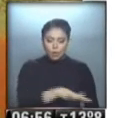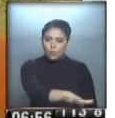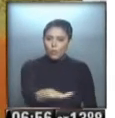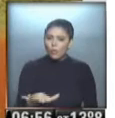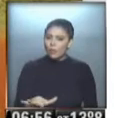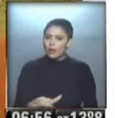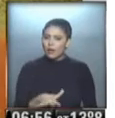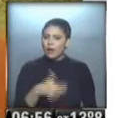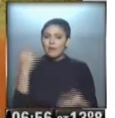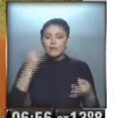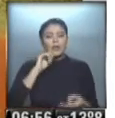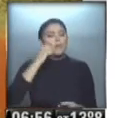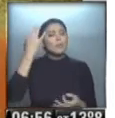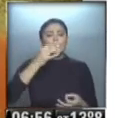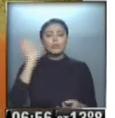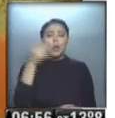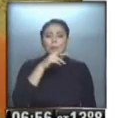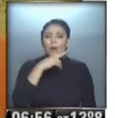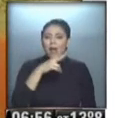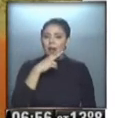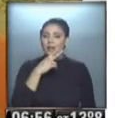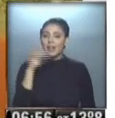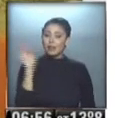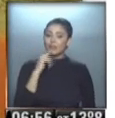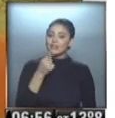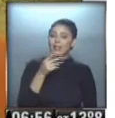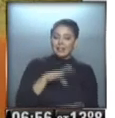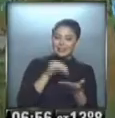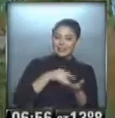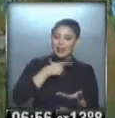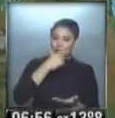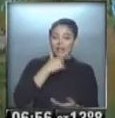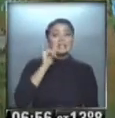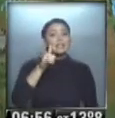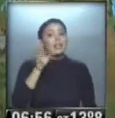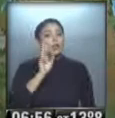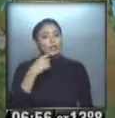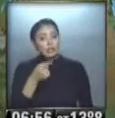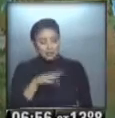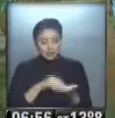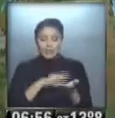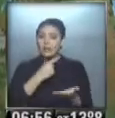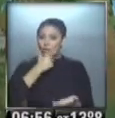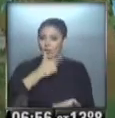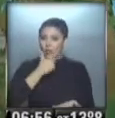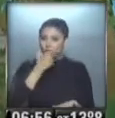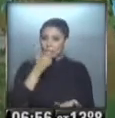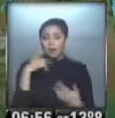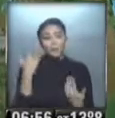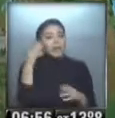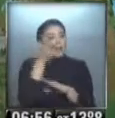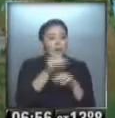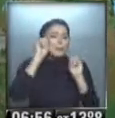lugar Bernardo de Irigoyen, cuánto verde. ¡Ey, Roberto, sí! Roberto lo destaca con tierra colorada, como para